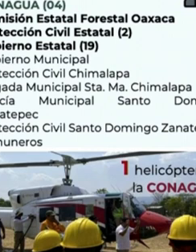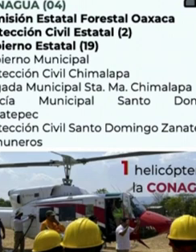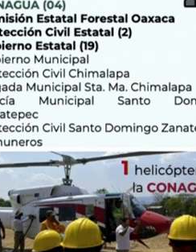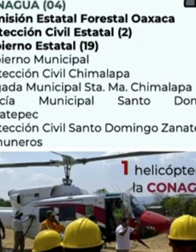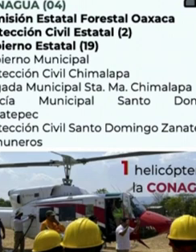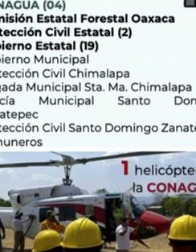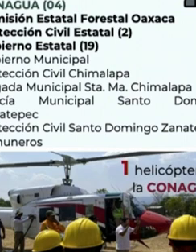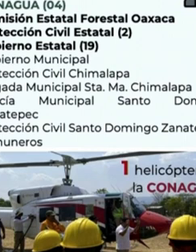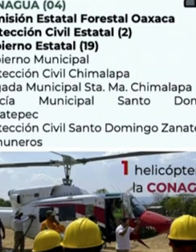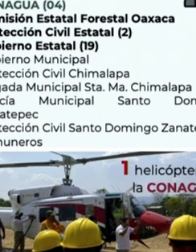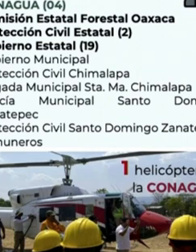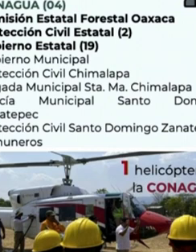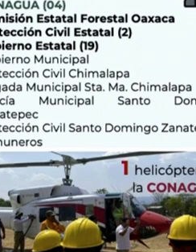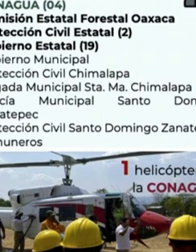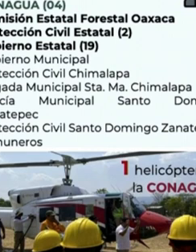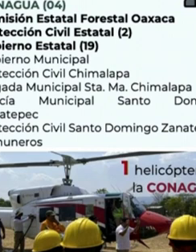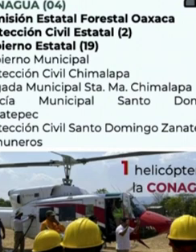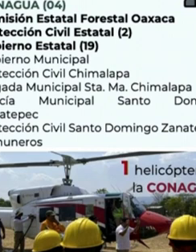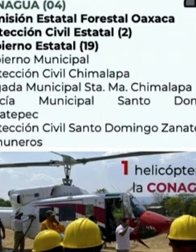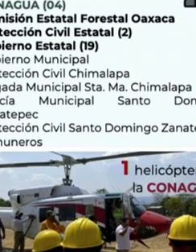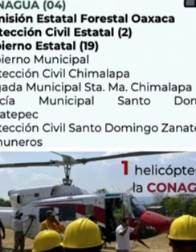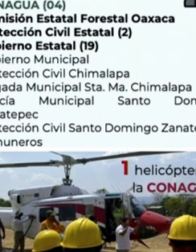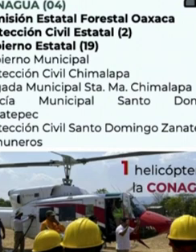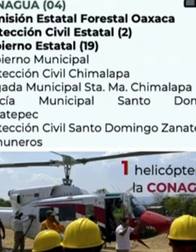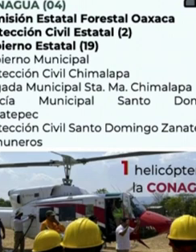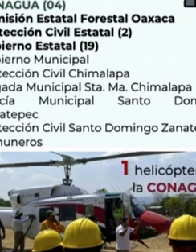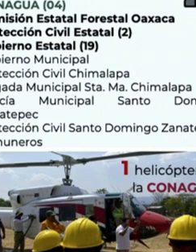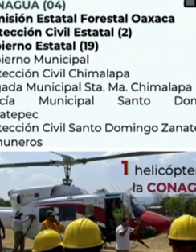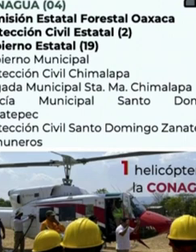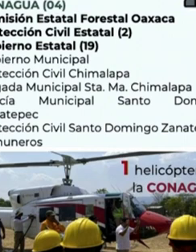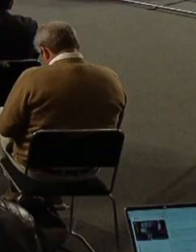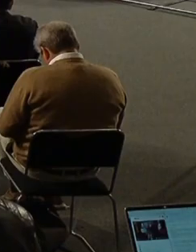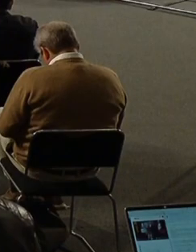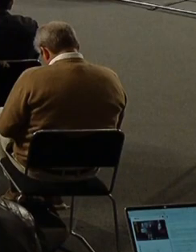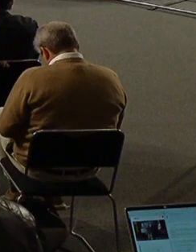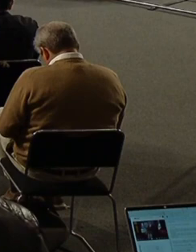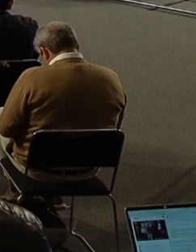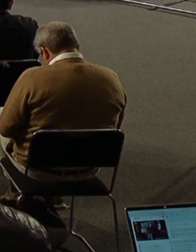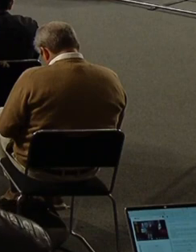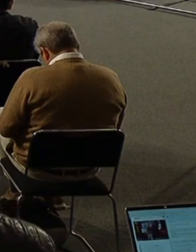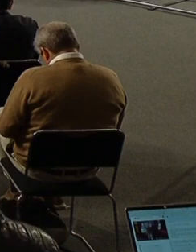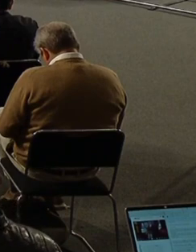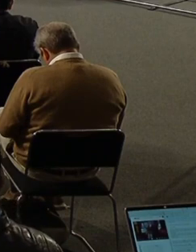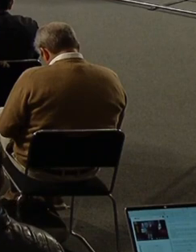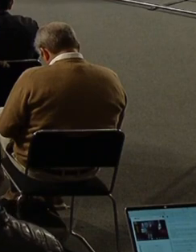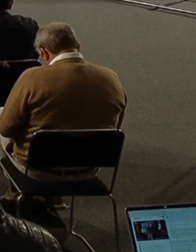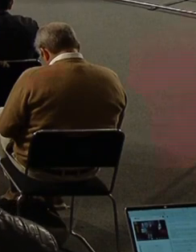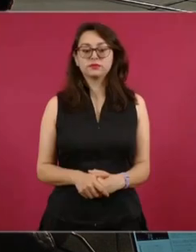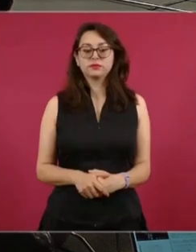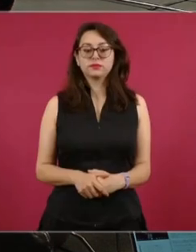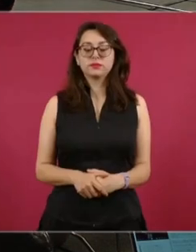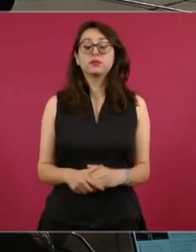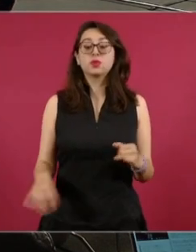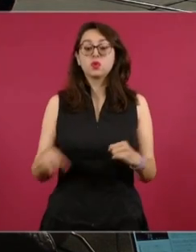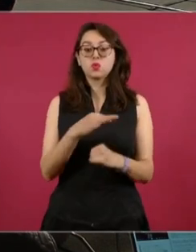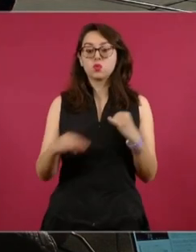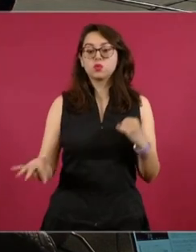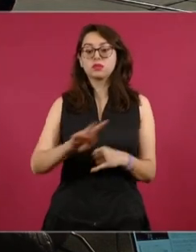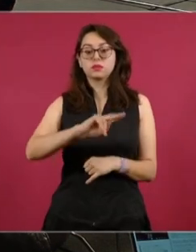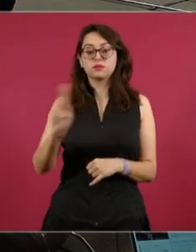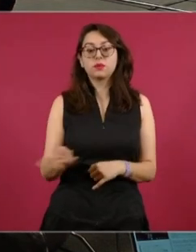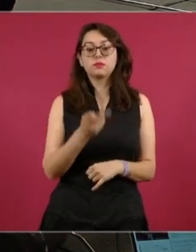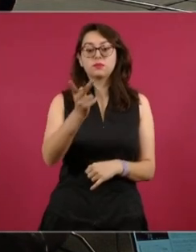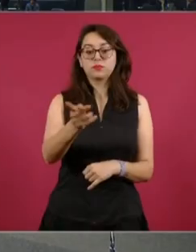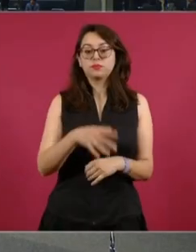Ya estamos ahí. Y finalmente, señor presidente, ¿se tenía previsto para este mes hacer el primer